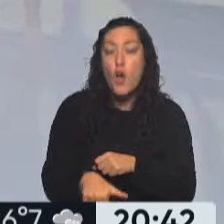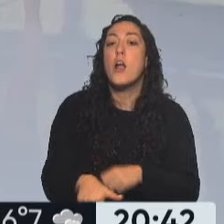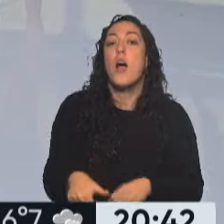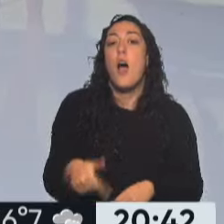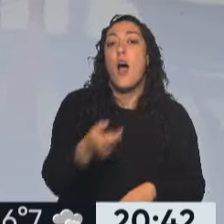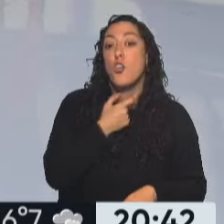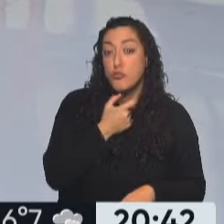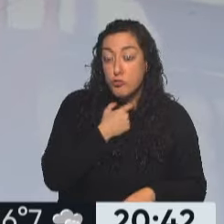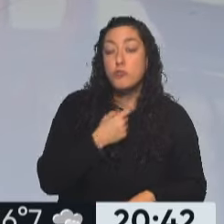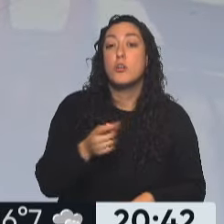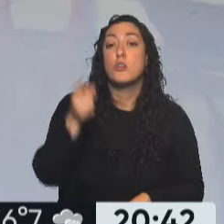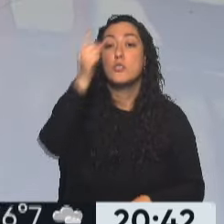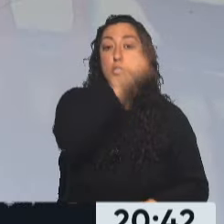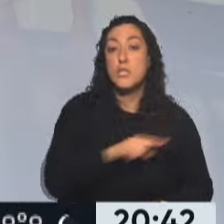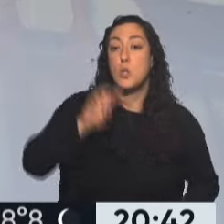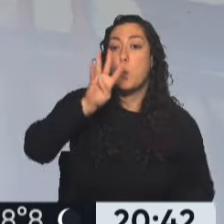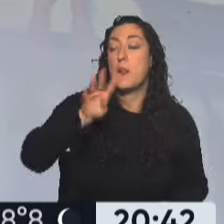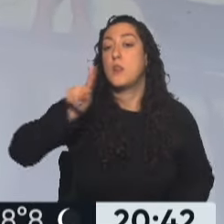de agosto es de un